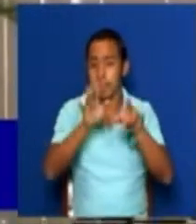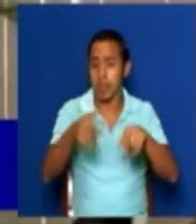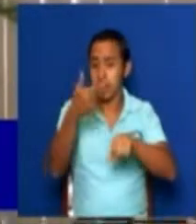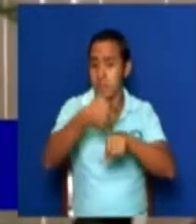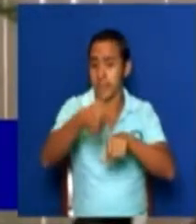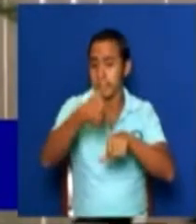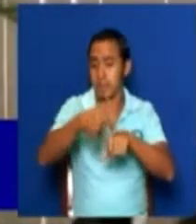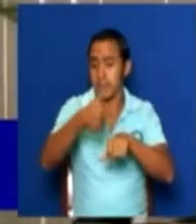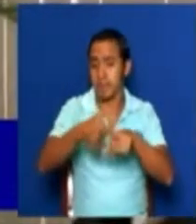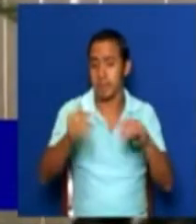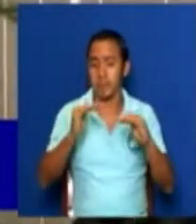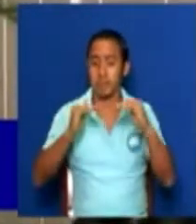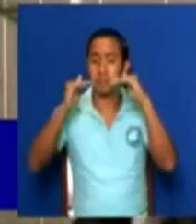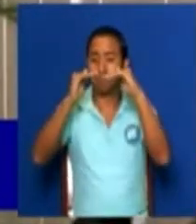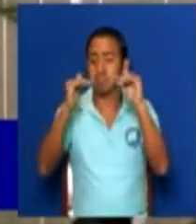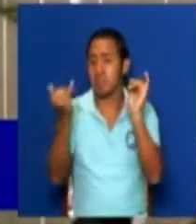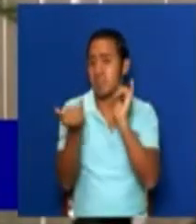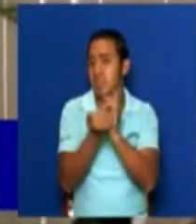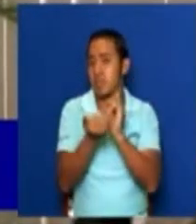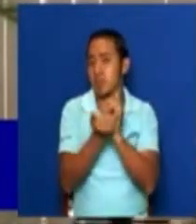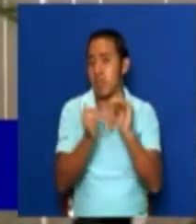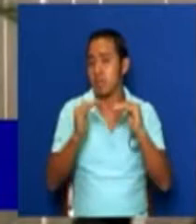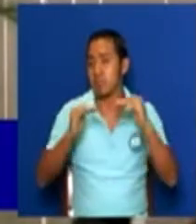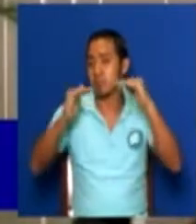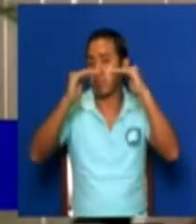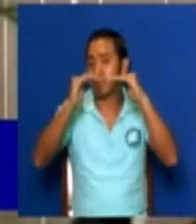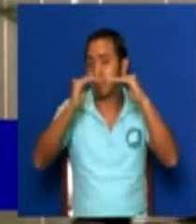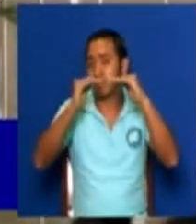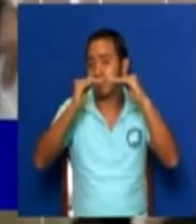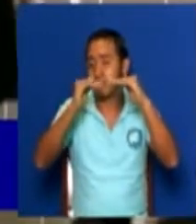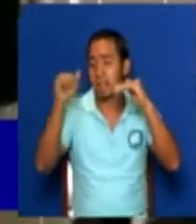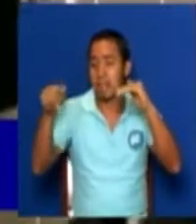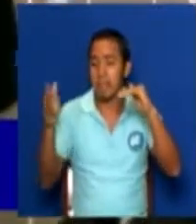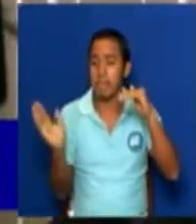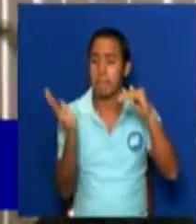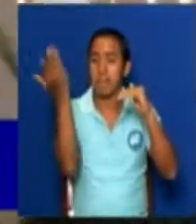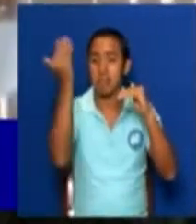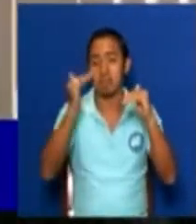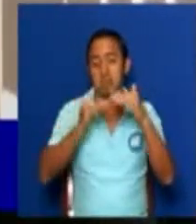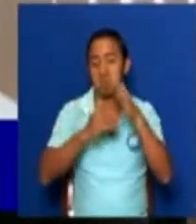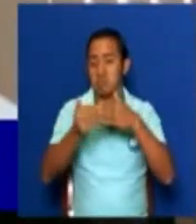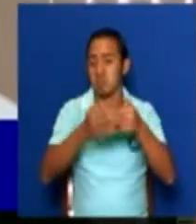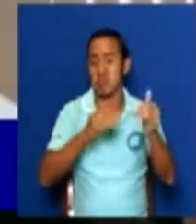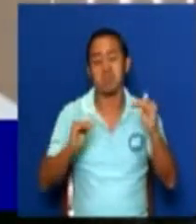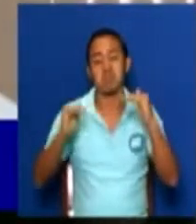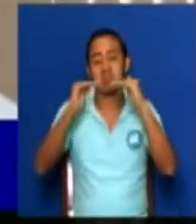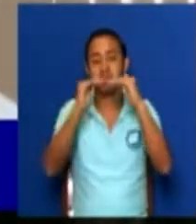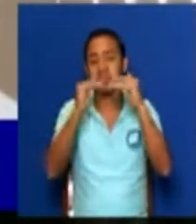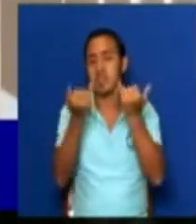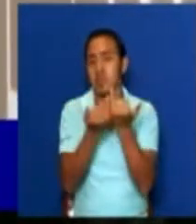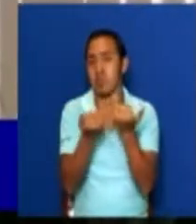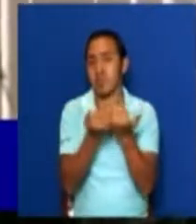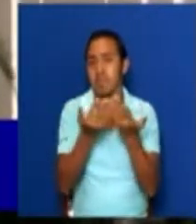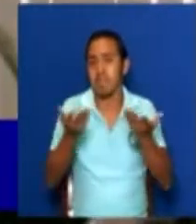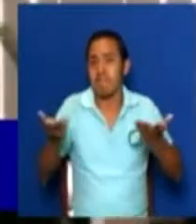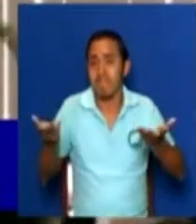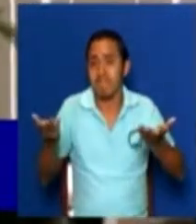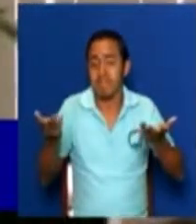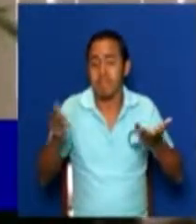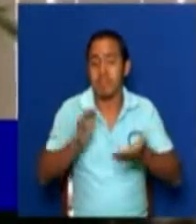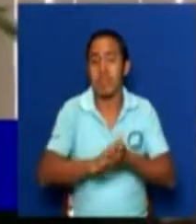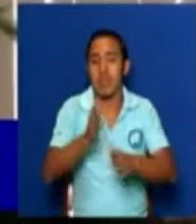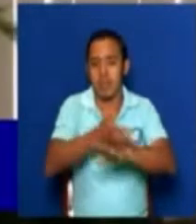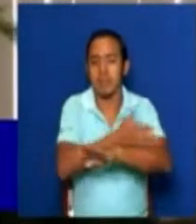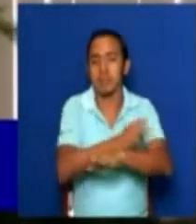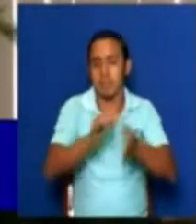gris, gana igual aún teniendo un puesto de mayor requerimiento. Y esta es otra demostración de lo que se ha mencionado hoy